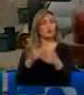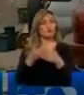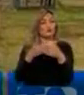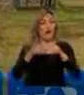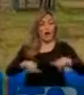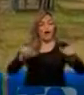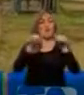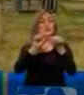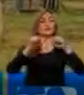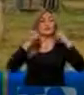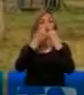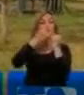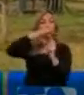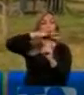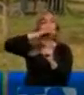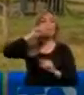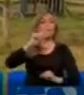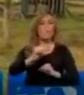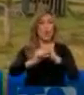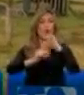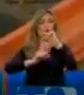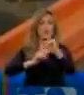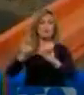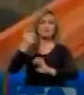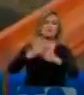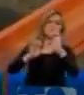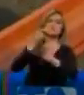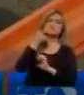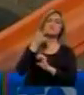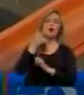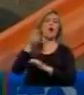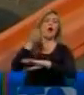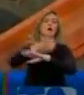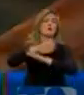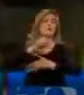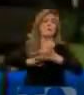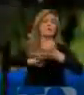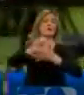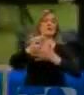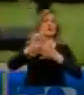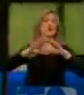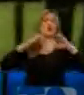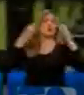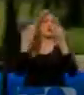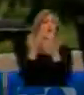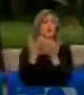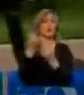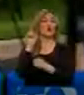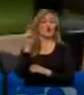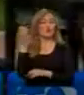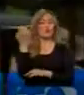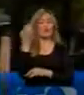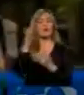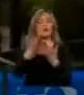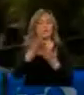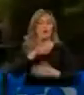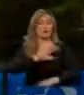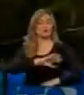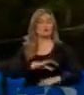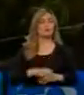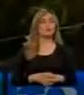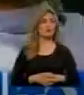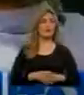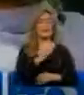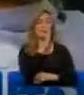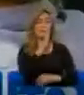áreas sociales y parques tras la valoración y previa aprobación del COE. Siguiendo con el plan de reactivación económica, 20 bares